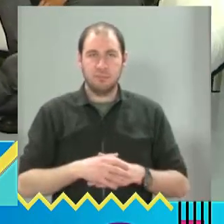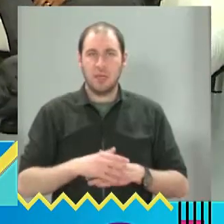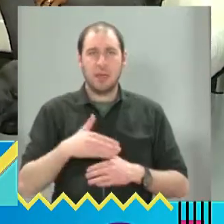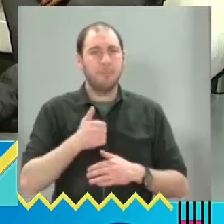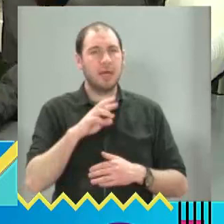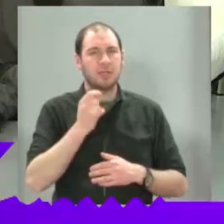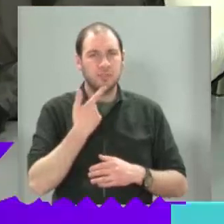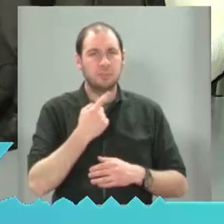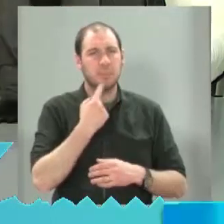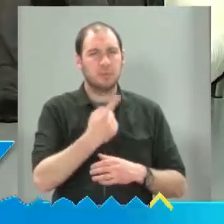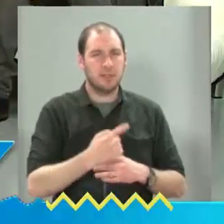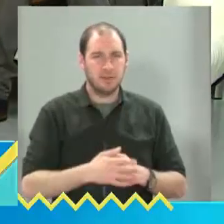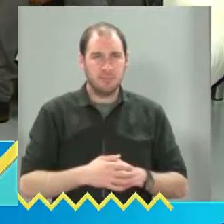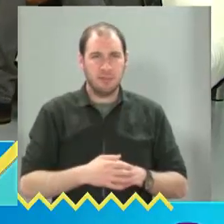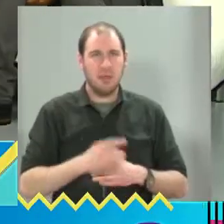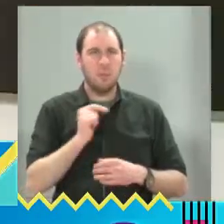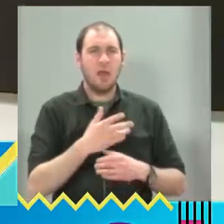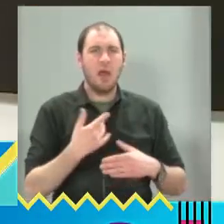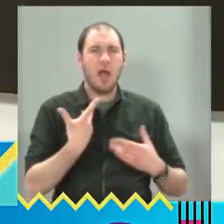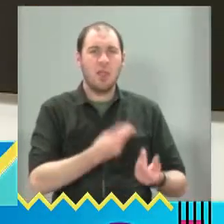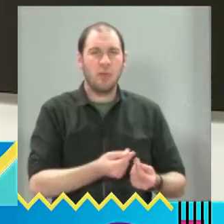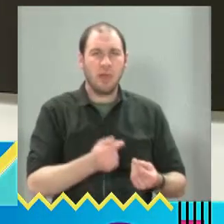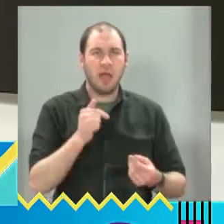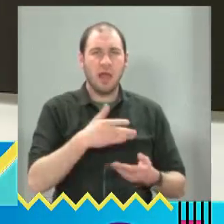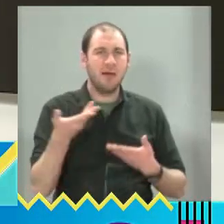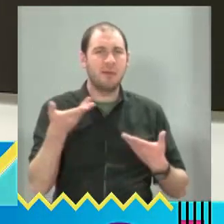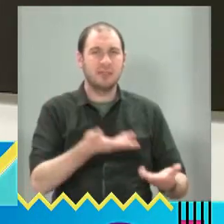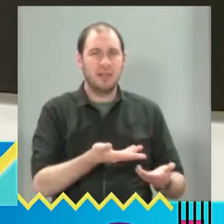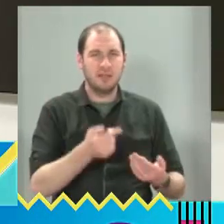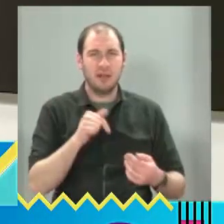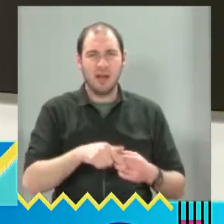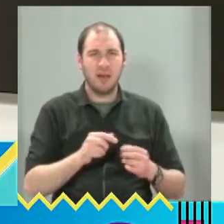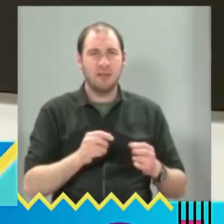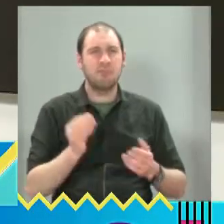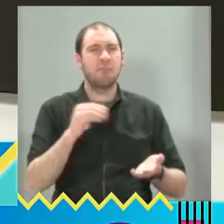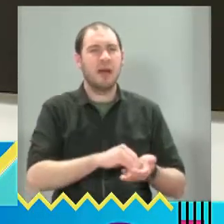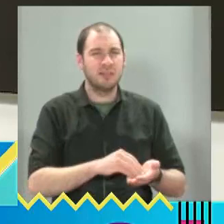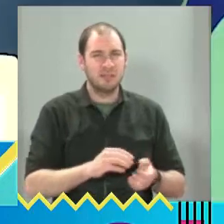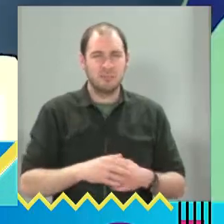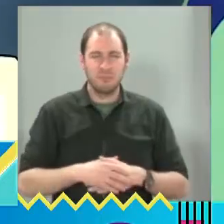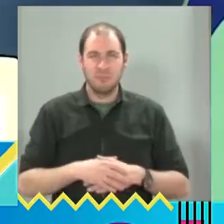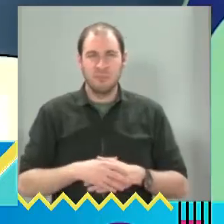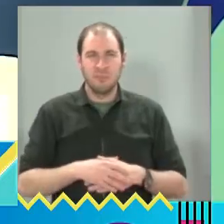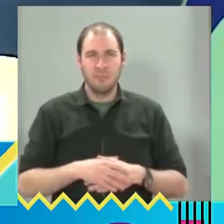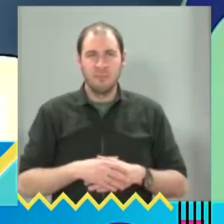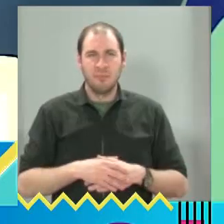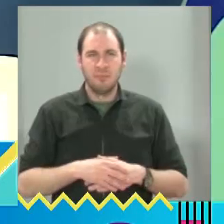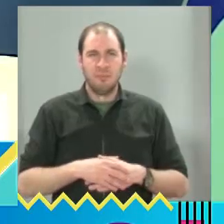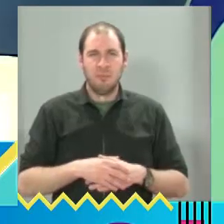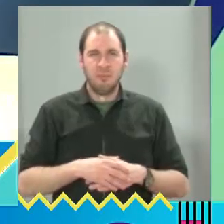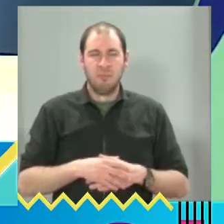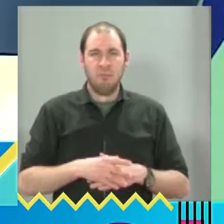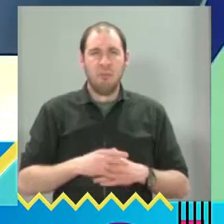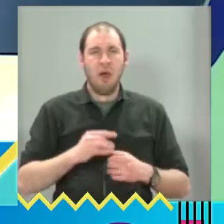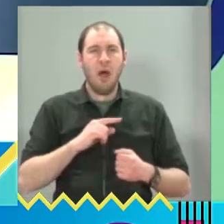Marcos, ¿qué ayudarías para esta presentación que estamos haciendo? ¿Qué más le sumaría? Y en realidad el